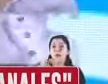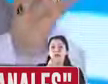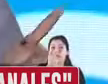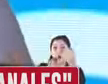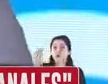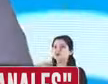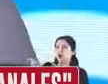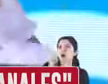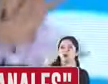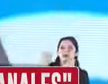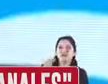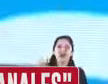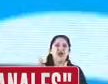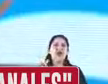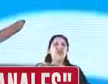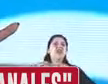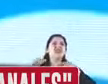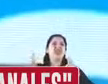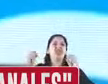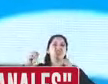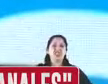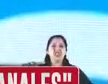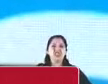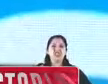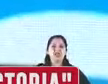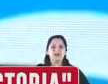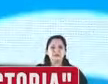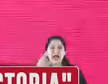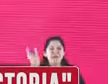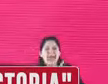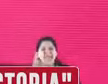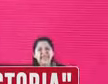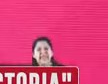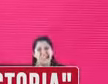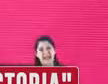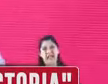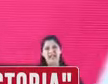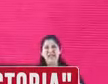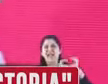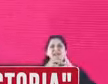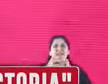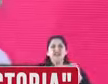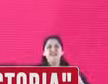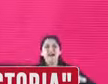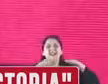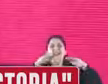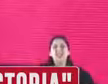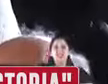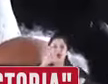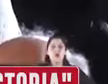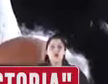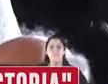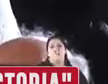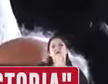dicen no hay nivel no hay mentiras el debate está achatado por ellos mismos